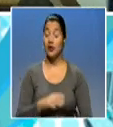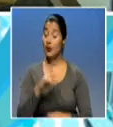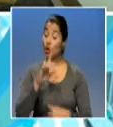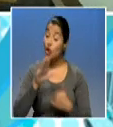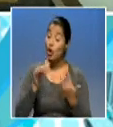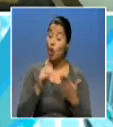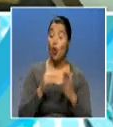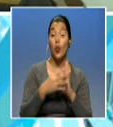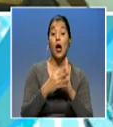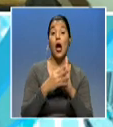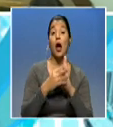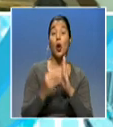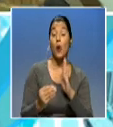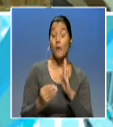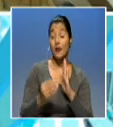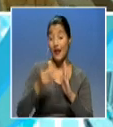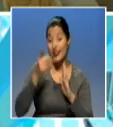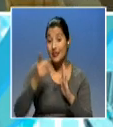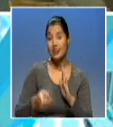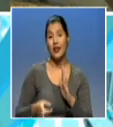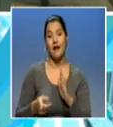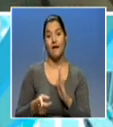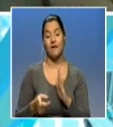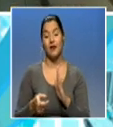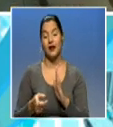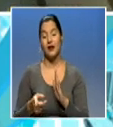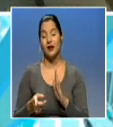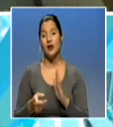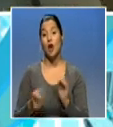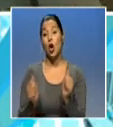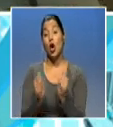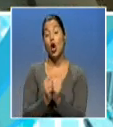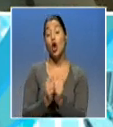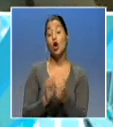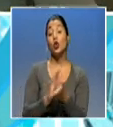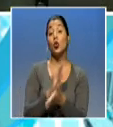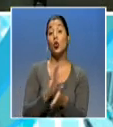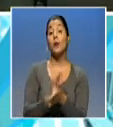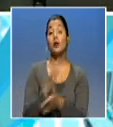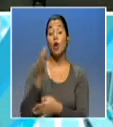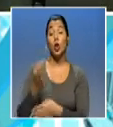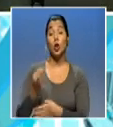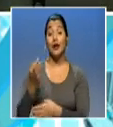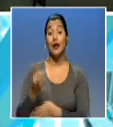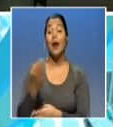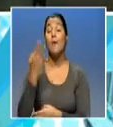se supone que debía ser de un documento original, porque en el documento